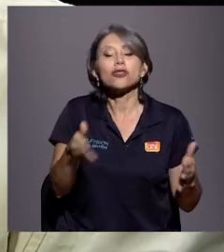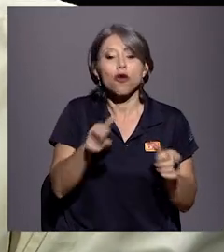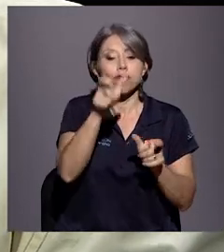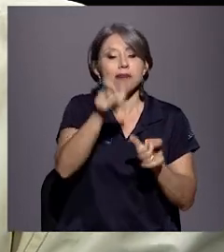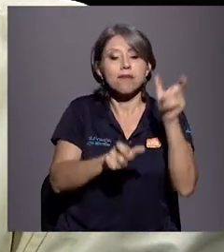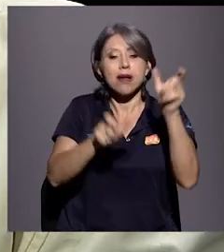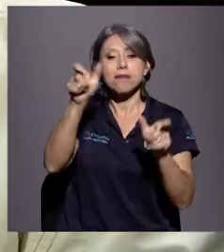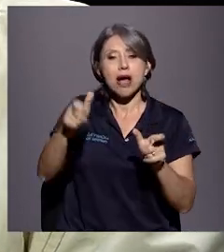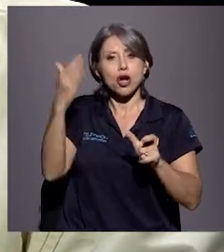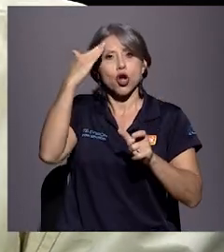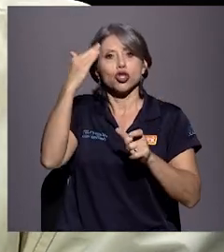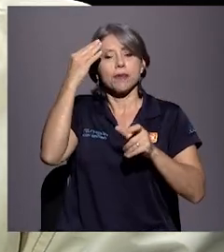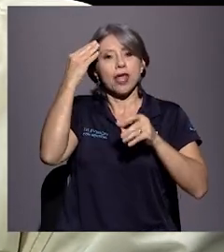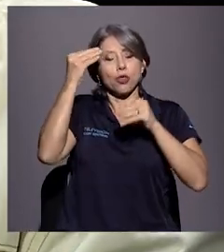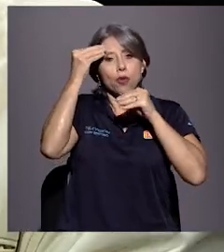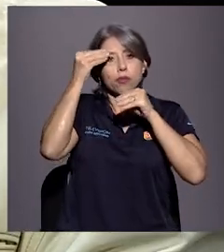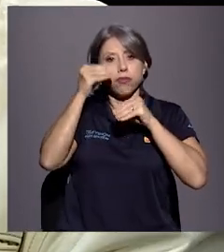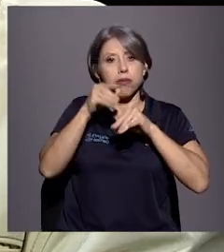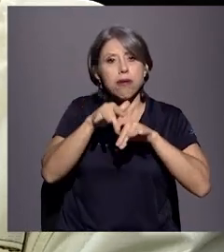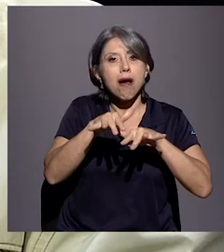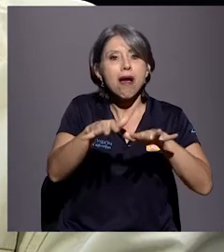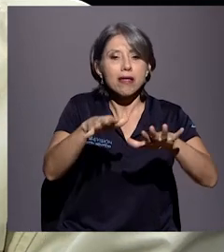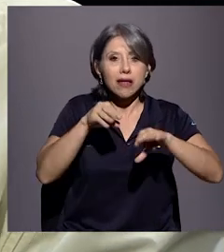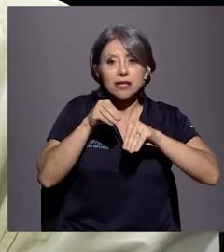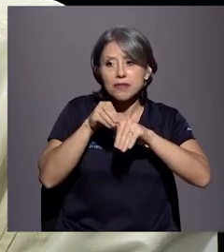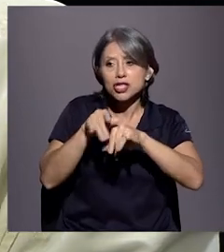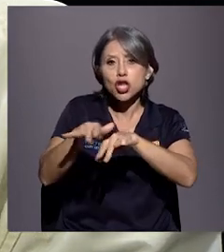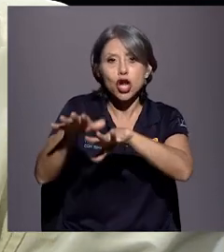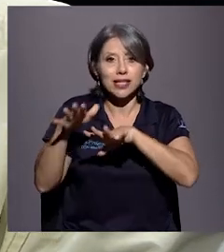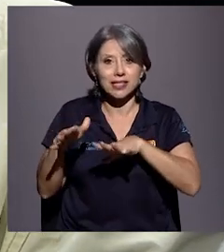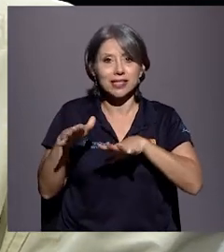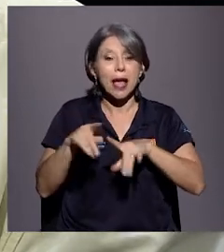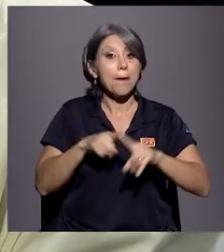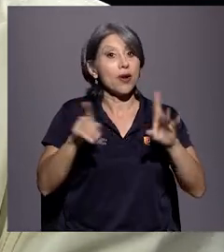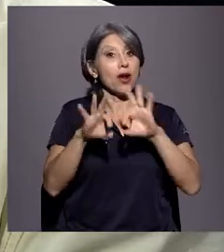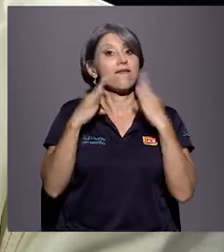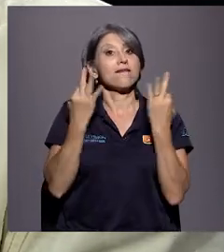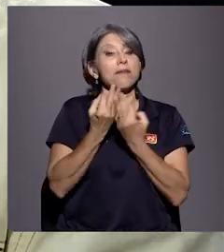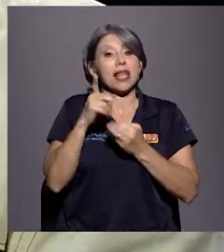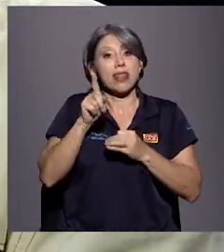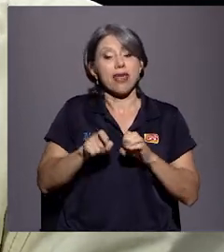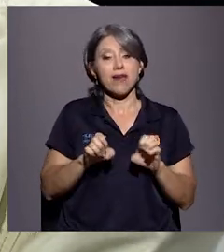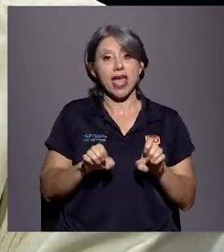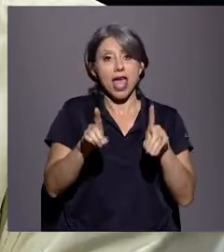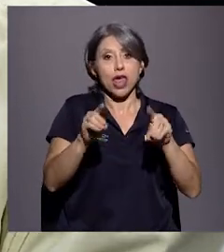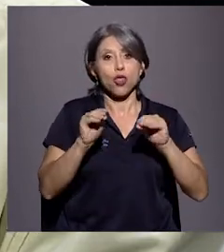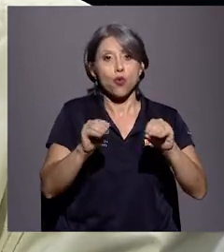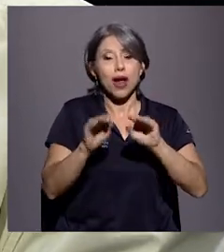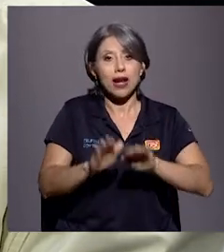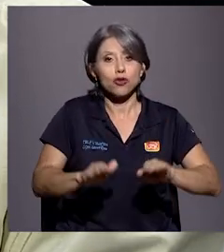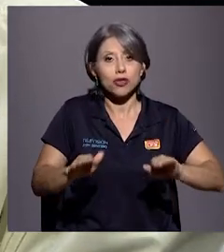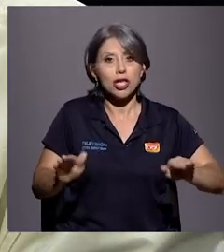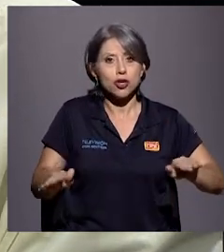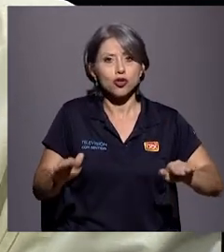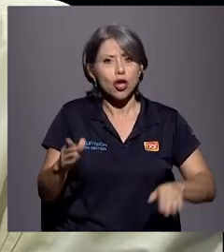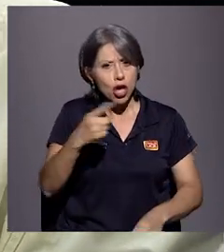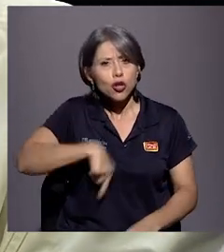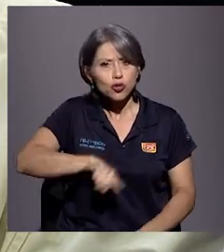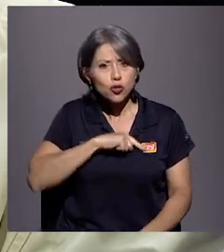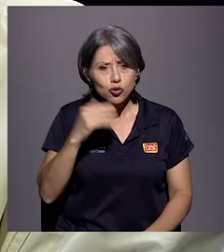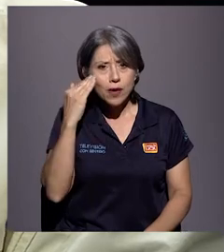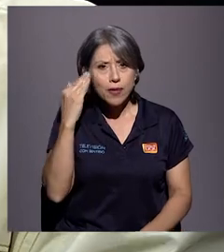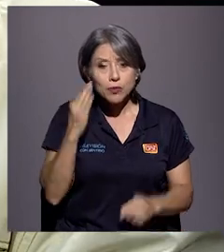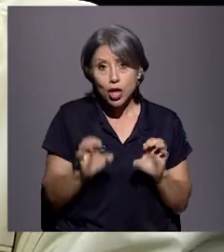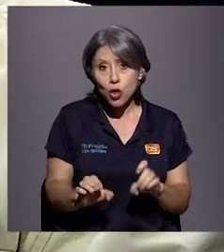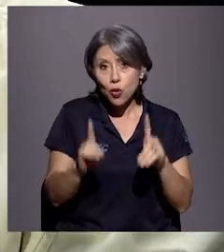conocimiento y cuando mucho debe ser la familia que debe educar a los niños. Cuando sabemos que la educación pública ha sido siempre un